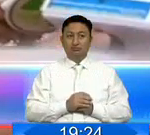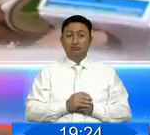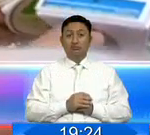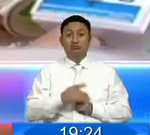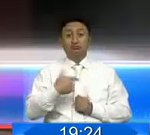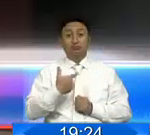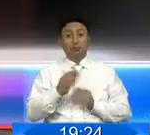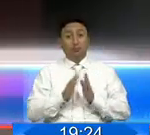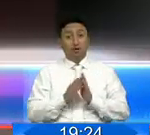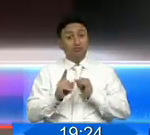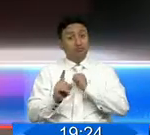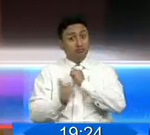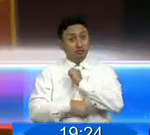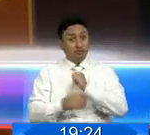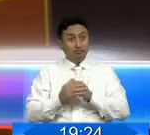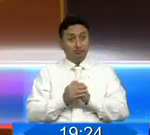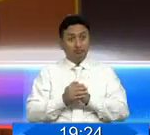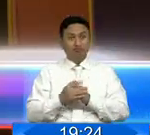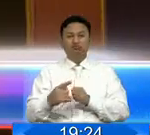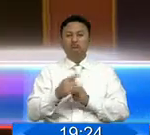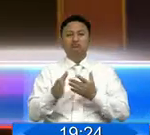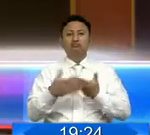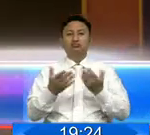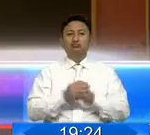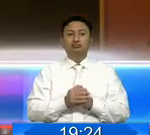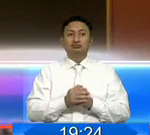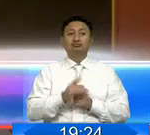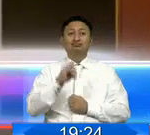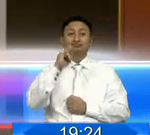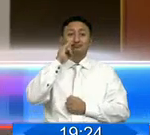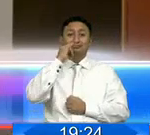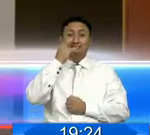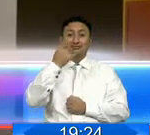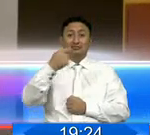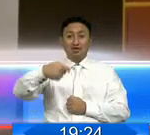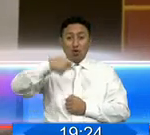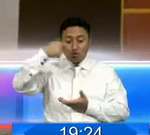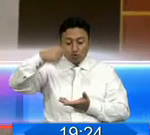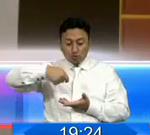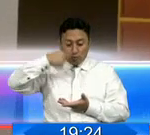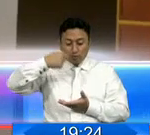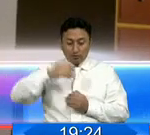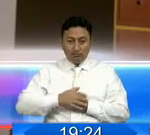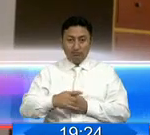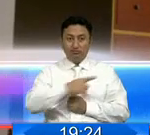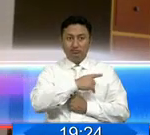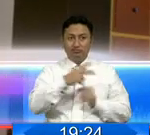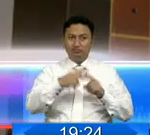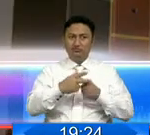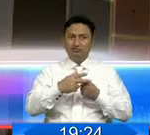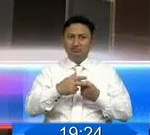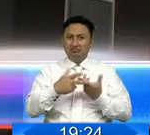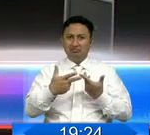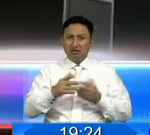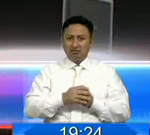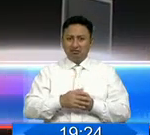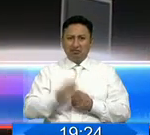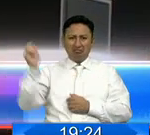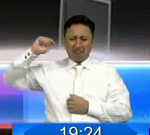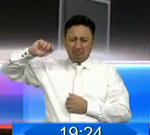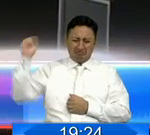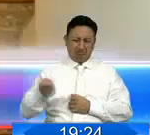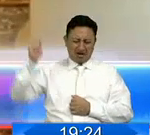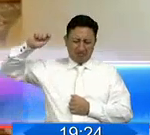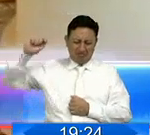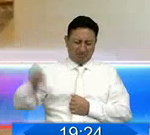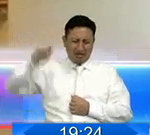queremos justicia. El episodio se habría provocado mientras el niño almorzaba y él lo empezó a castigar sin cargo de conciencia